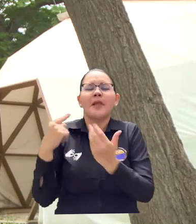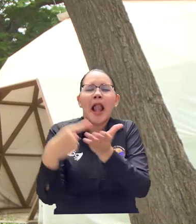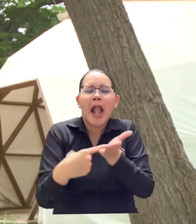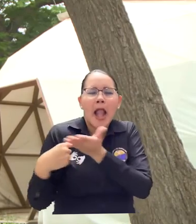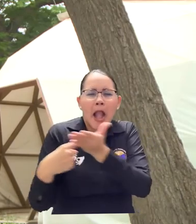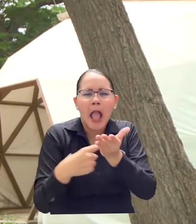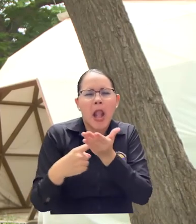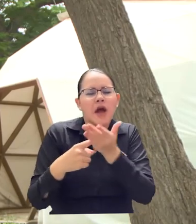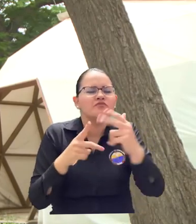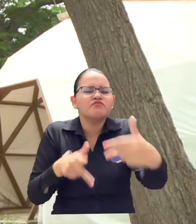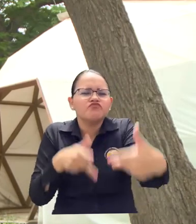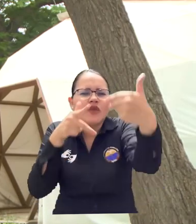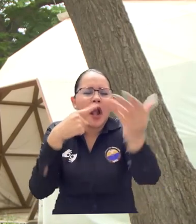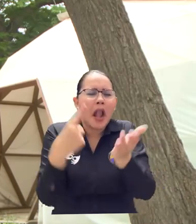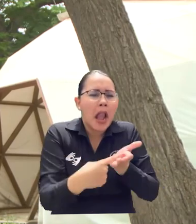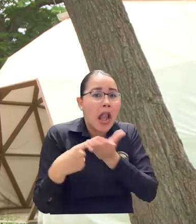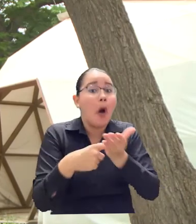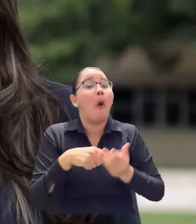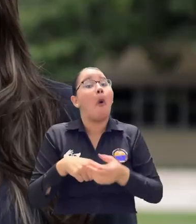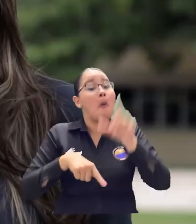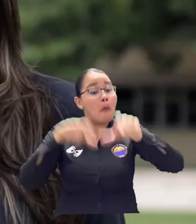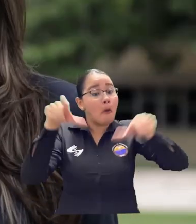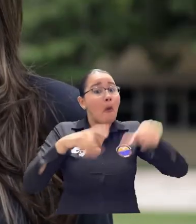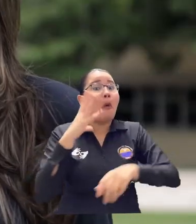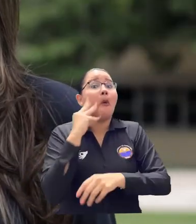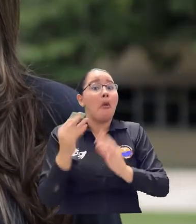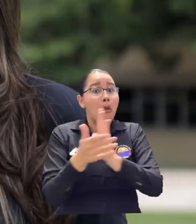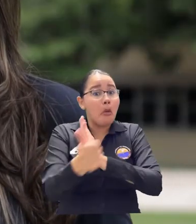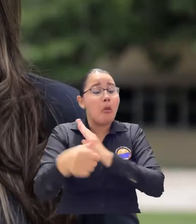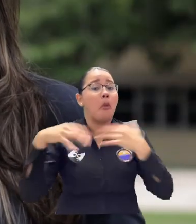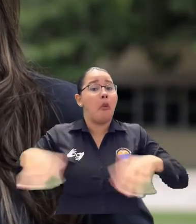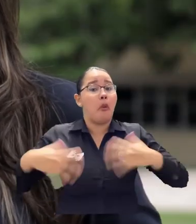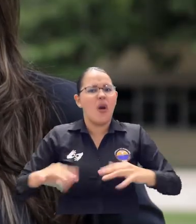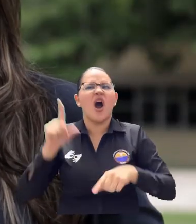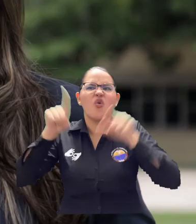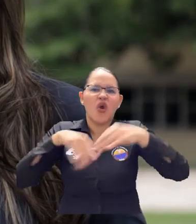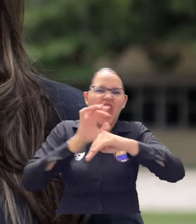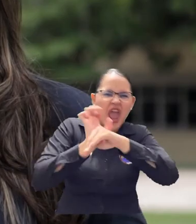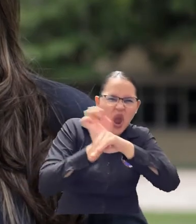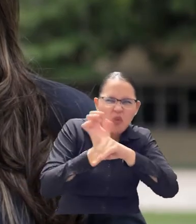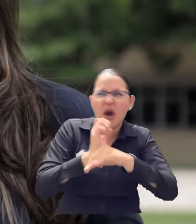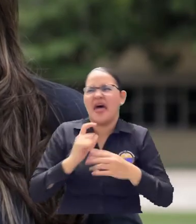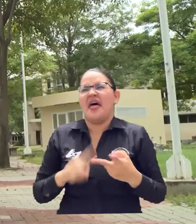panel liderado por expertos internacionales. Académicos e investigadores